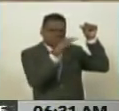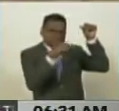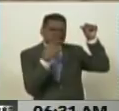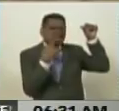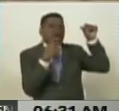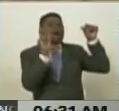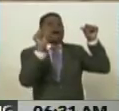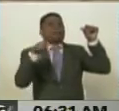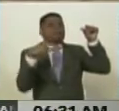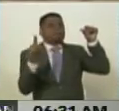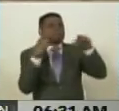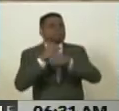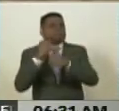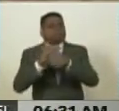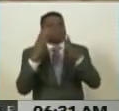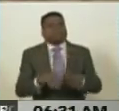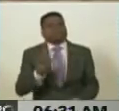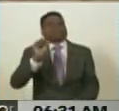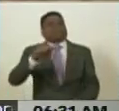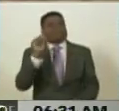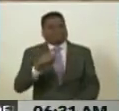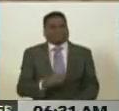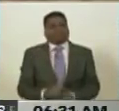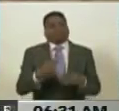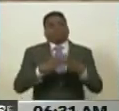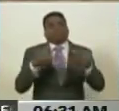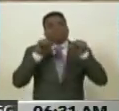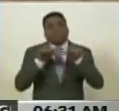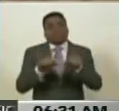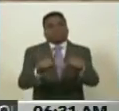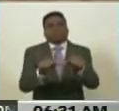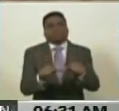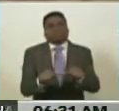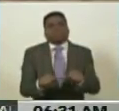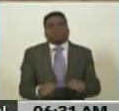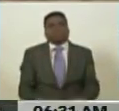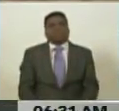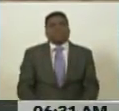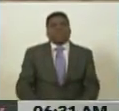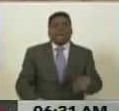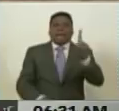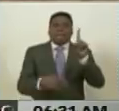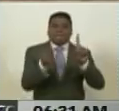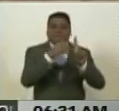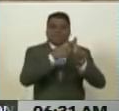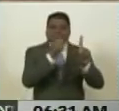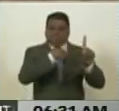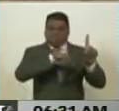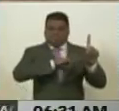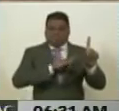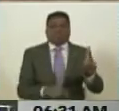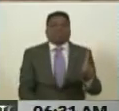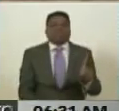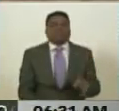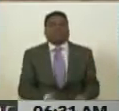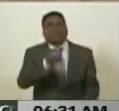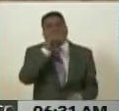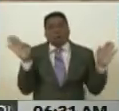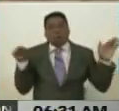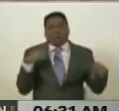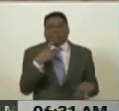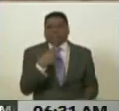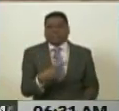todo y además una cosa también muy importante que hay que decir, tiene vigencia retroactiva desde el primero de enero. Yo lo había dicho por la cuenta Twitter, voy a hacer una